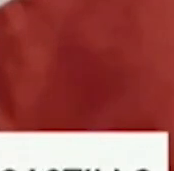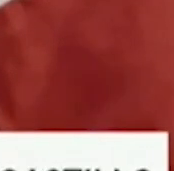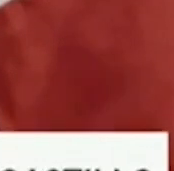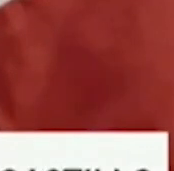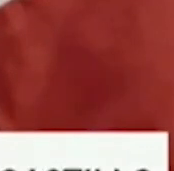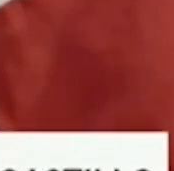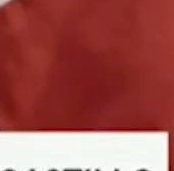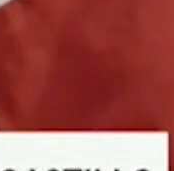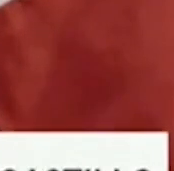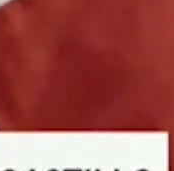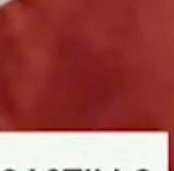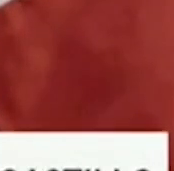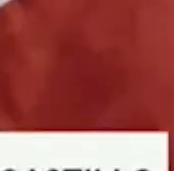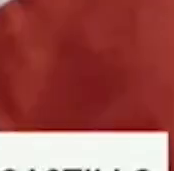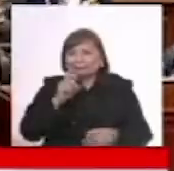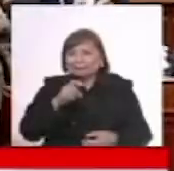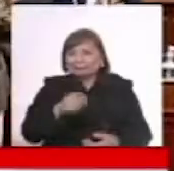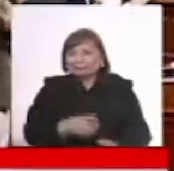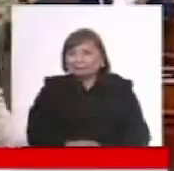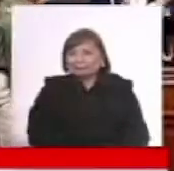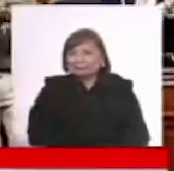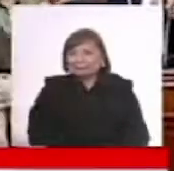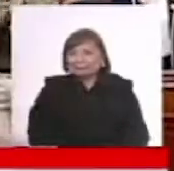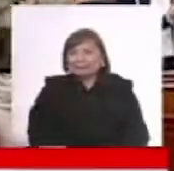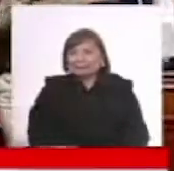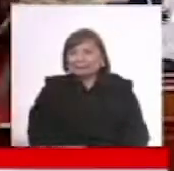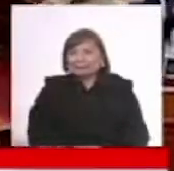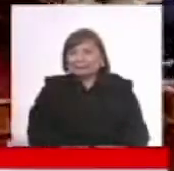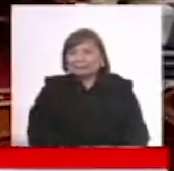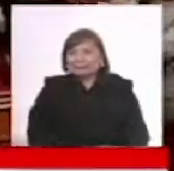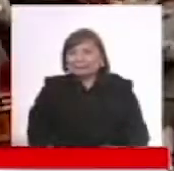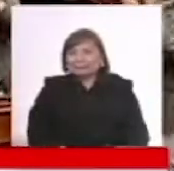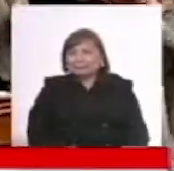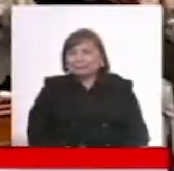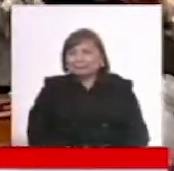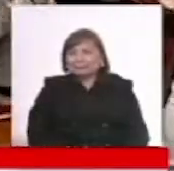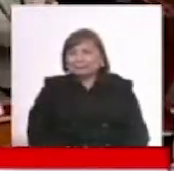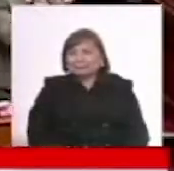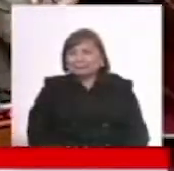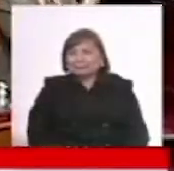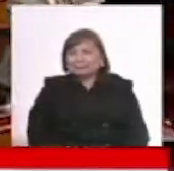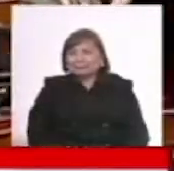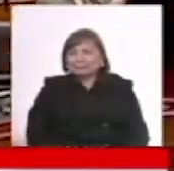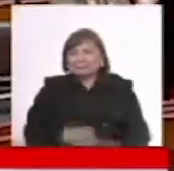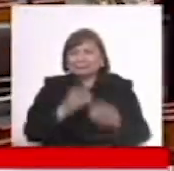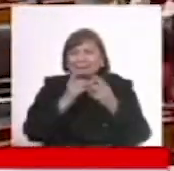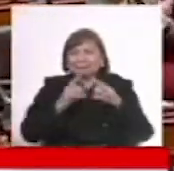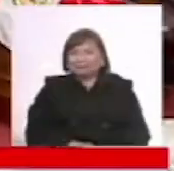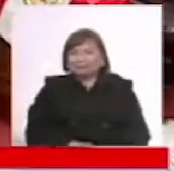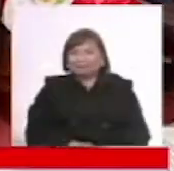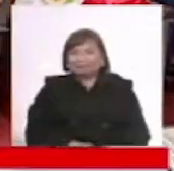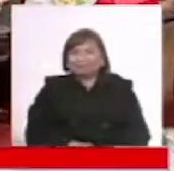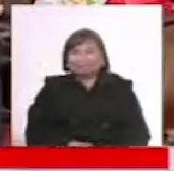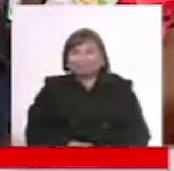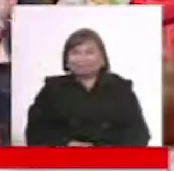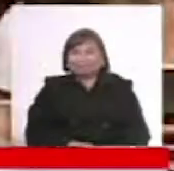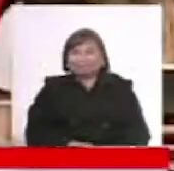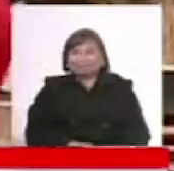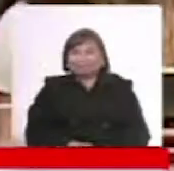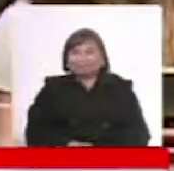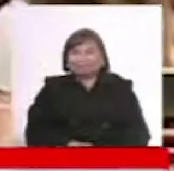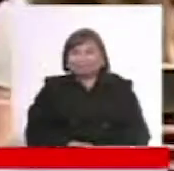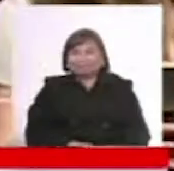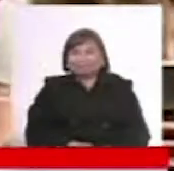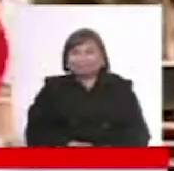no mayor de 9 meses. Tras el anuncio del mandatario, el Pleno del Congreso de Perú destituyó a Pedro Castillo por permanente incapacidad